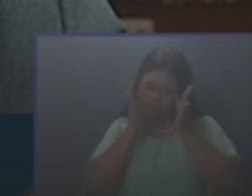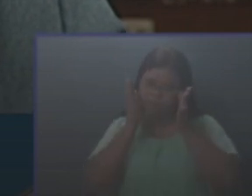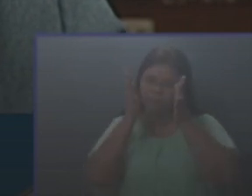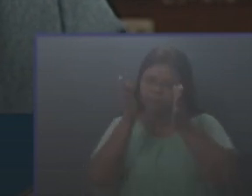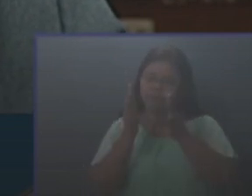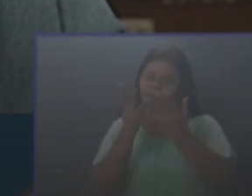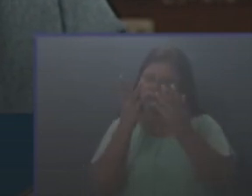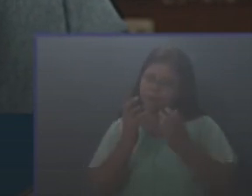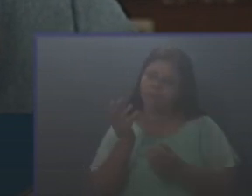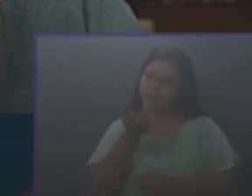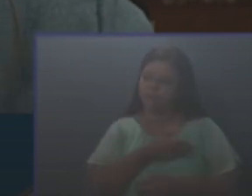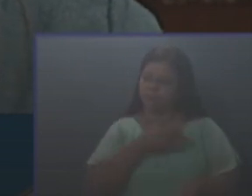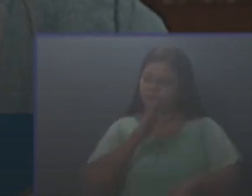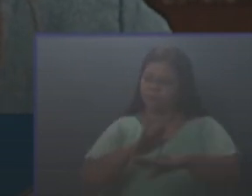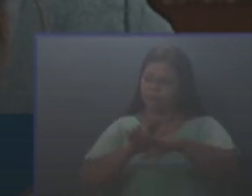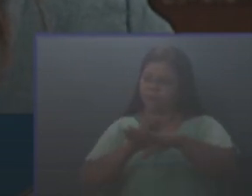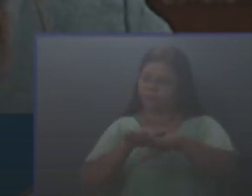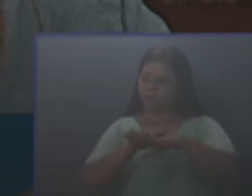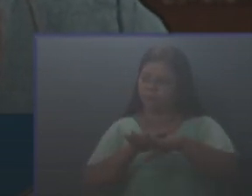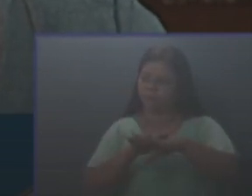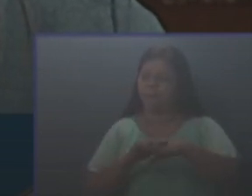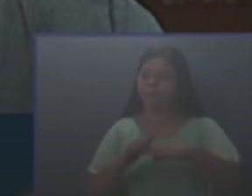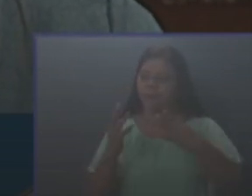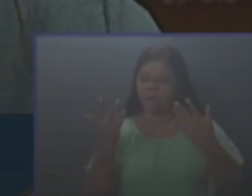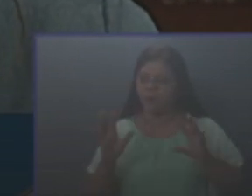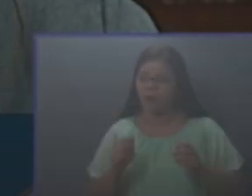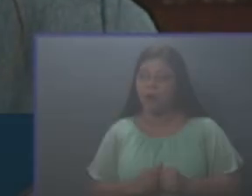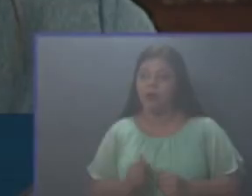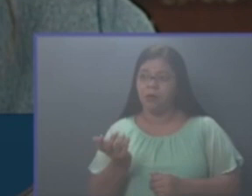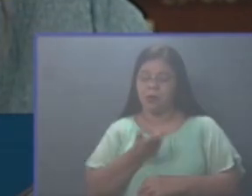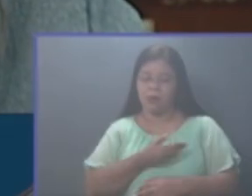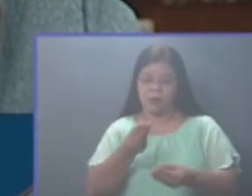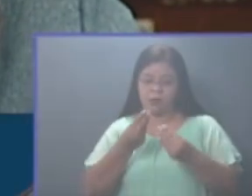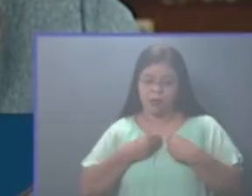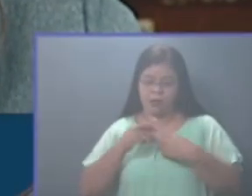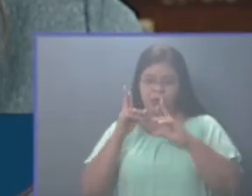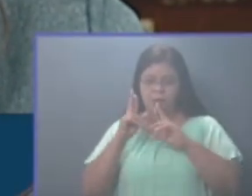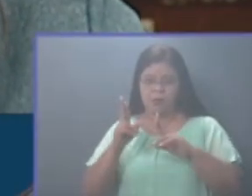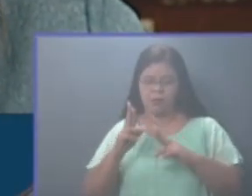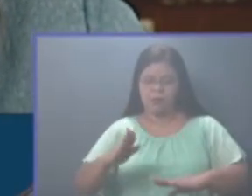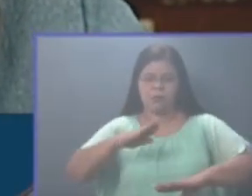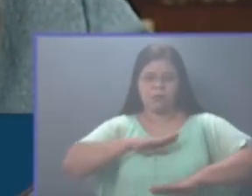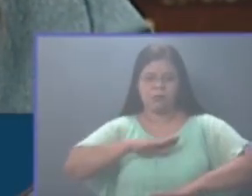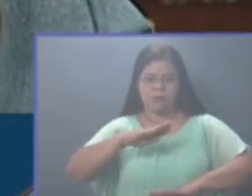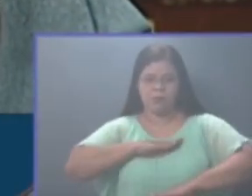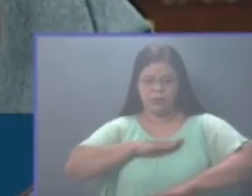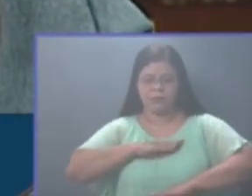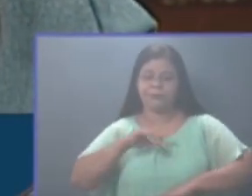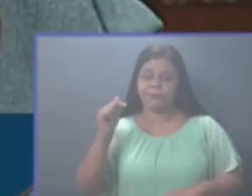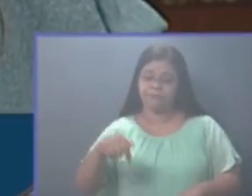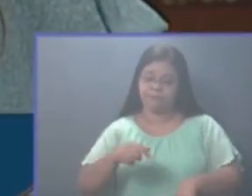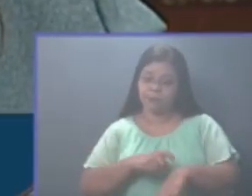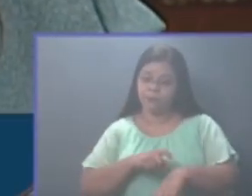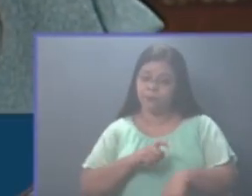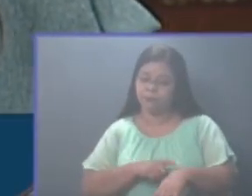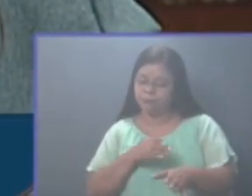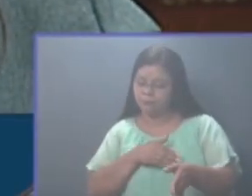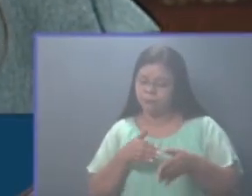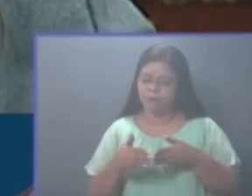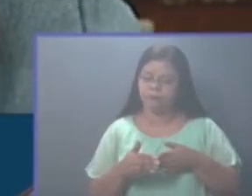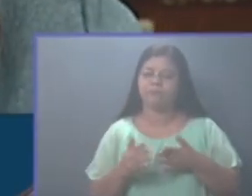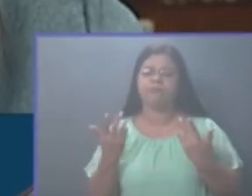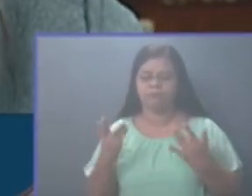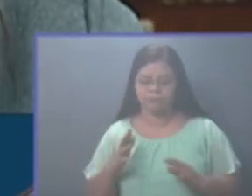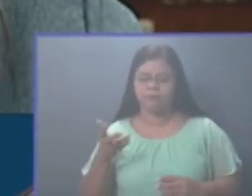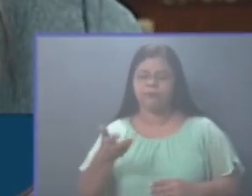Quiero hacer ver, pues, que da esperanza, satisfacción este momento que comienza. Vamos a